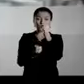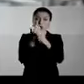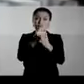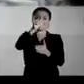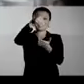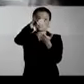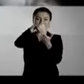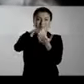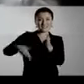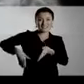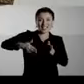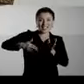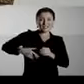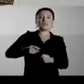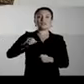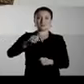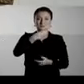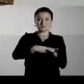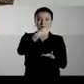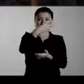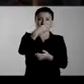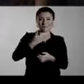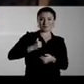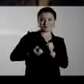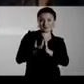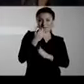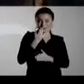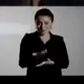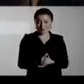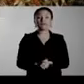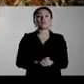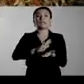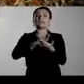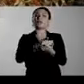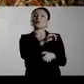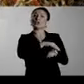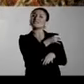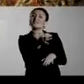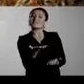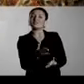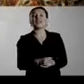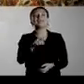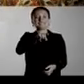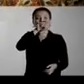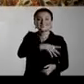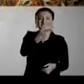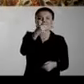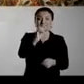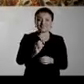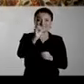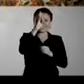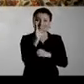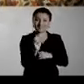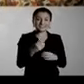y 1.200 funcionarios más de la Policía de Investigaciones. ¿Y en salud? ¿Qué dice la doctora? Bueno, en Chile el 80% se atiende